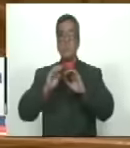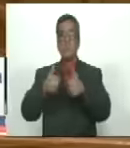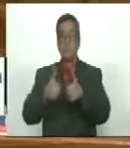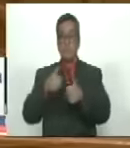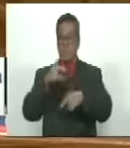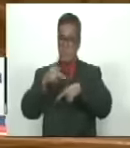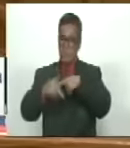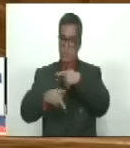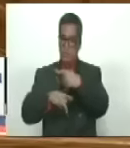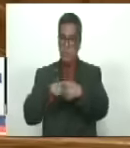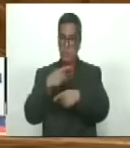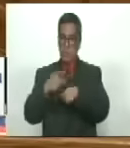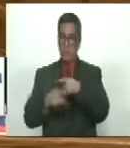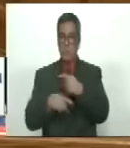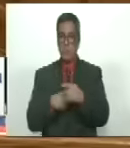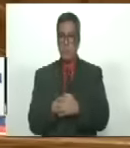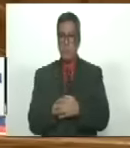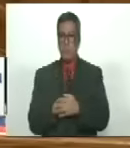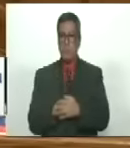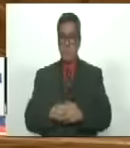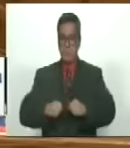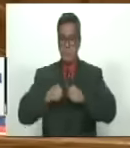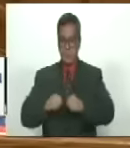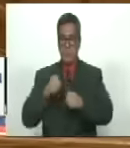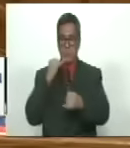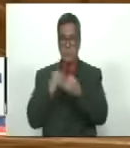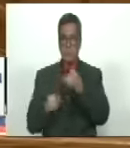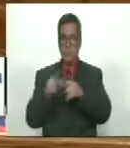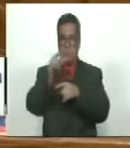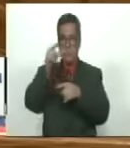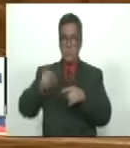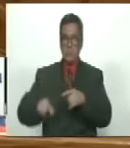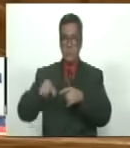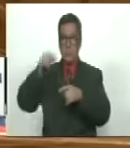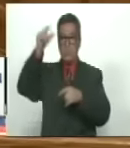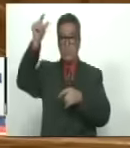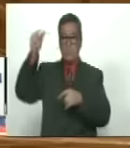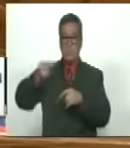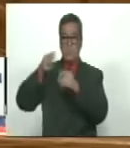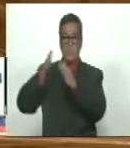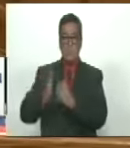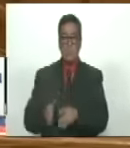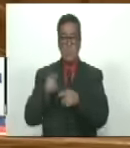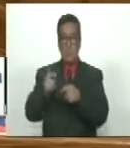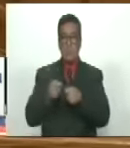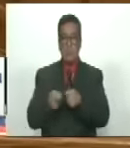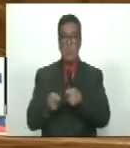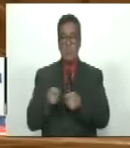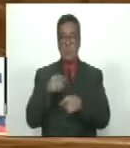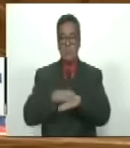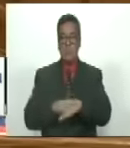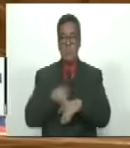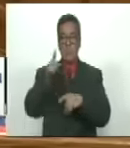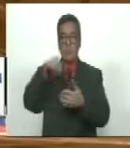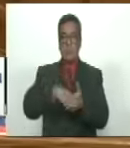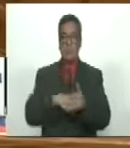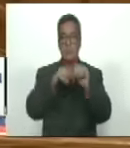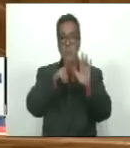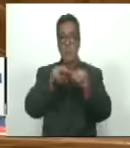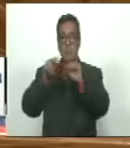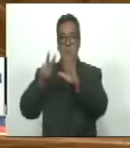ese proceso en el cual se consolida y termina con el laudo arbitral de París, el Tratado de Washington de